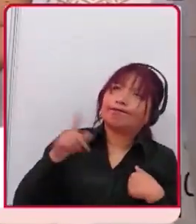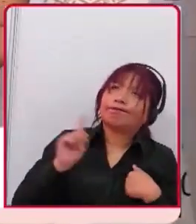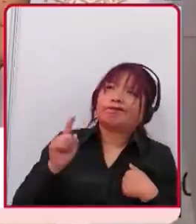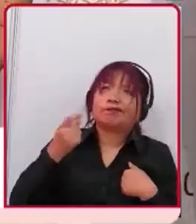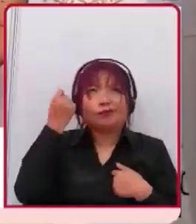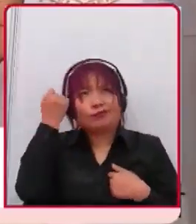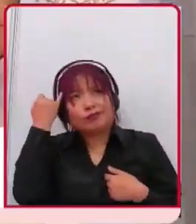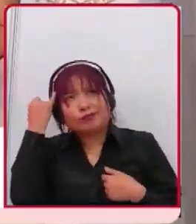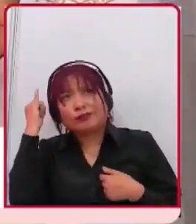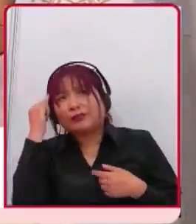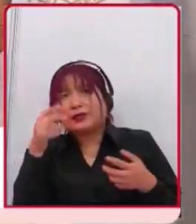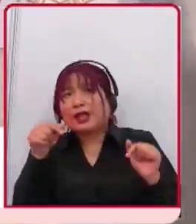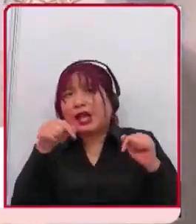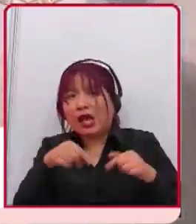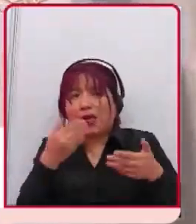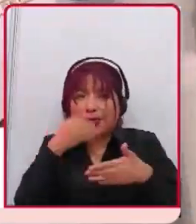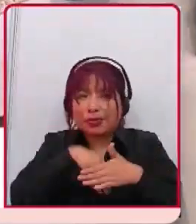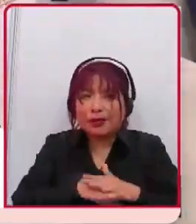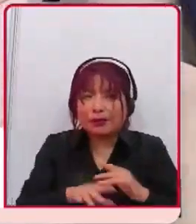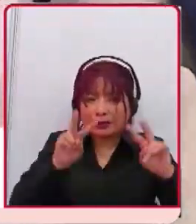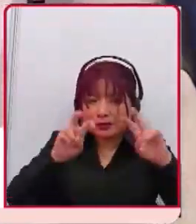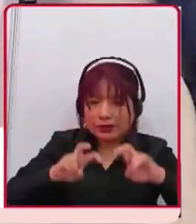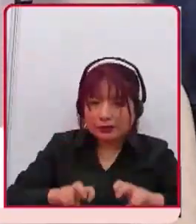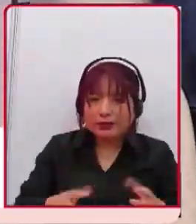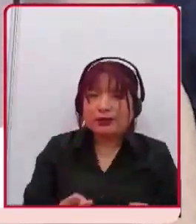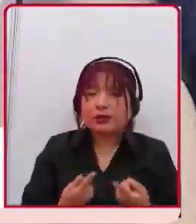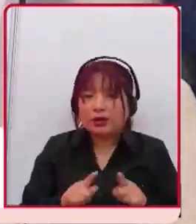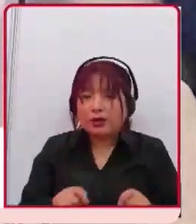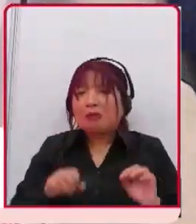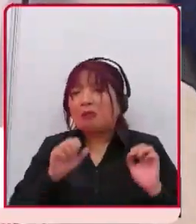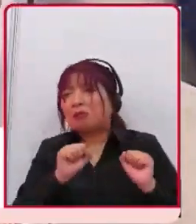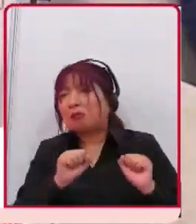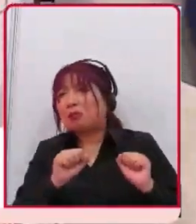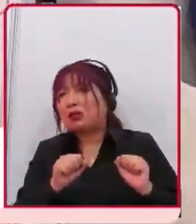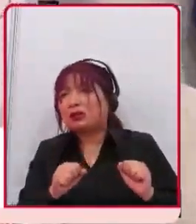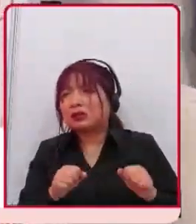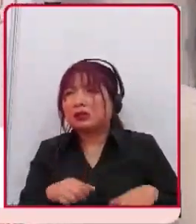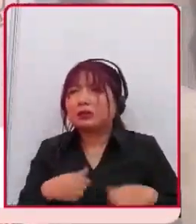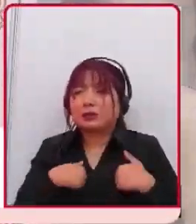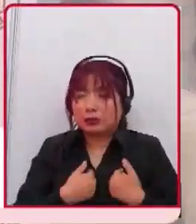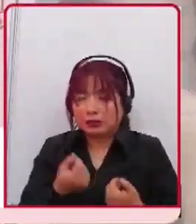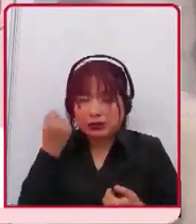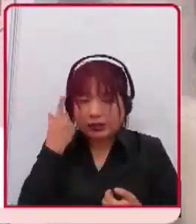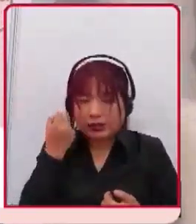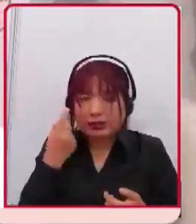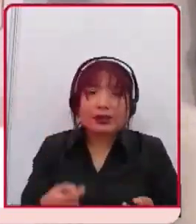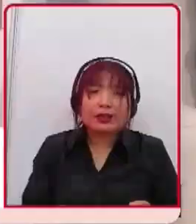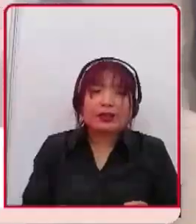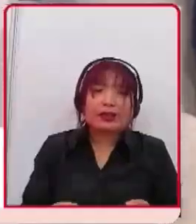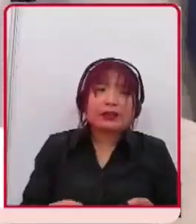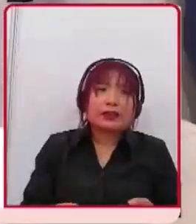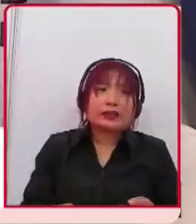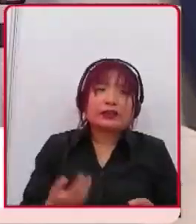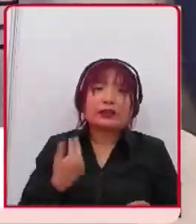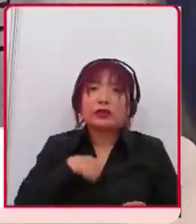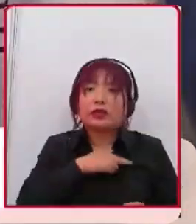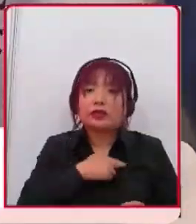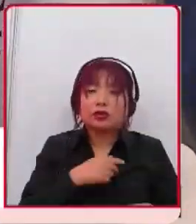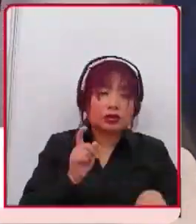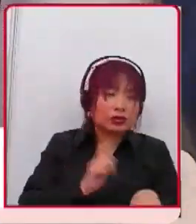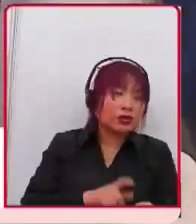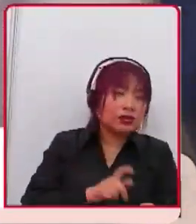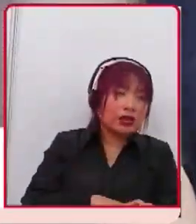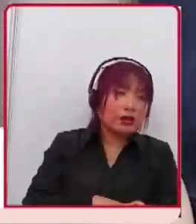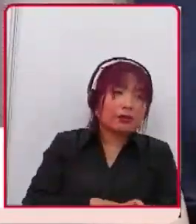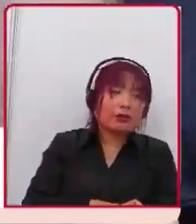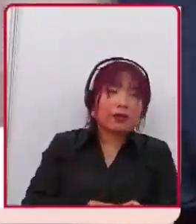considerado, pero dentro de ahí parte también el hecho de repente el tiempo que nos